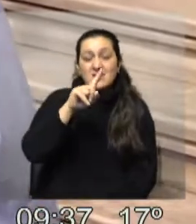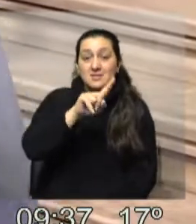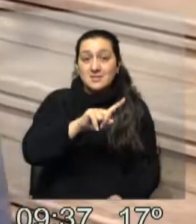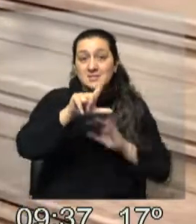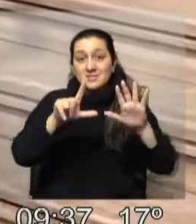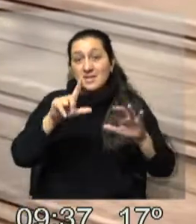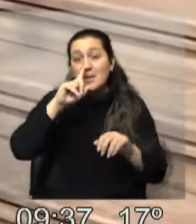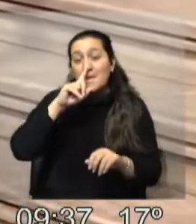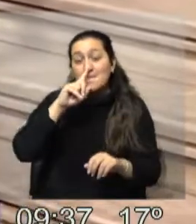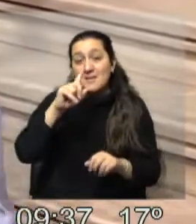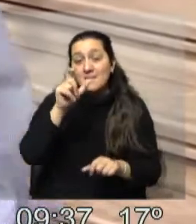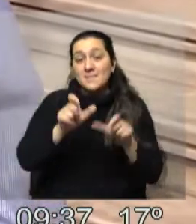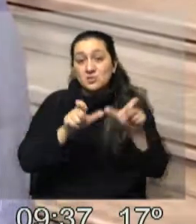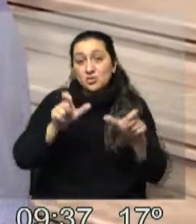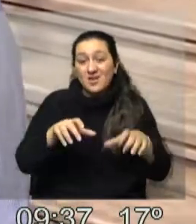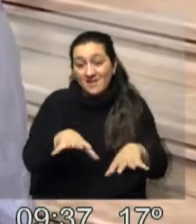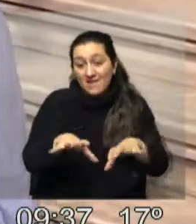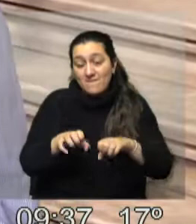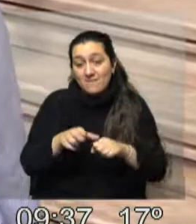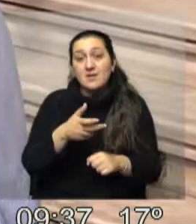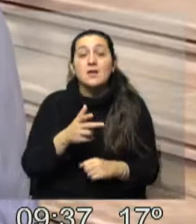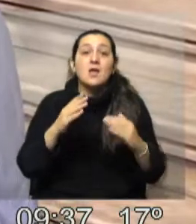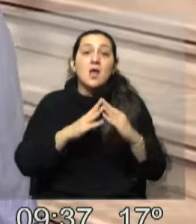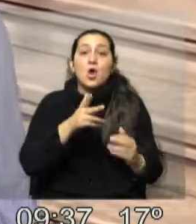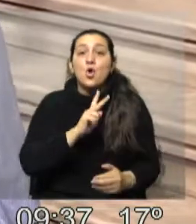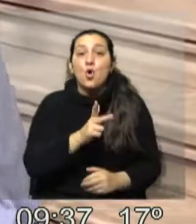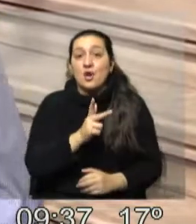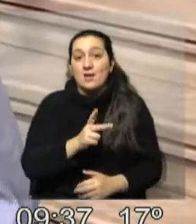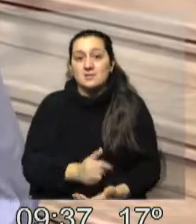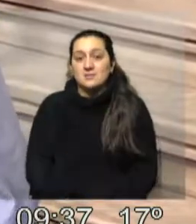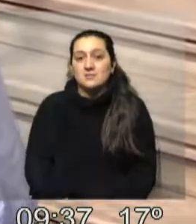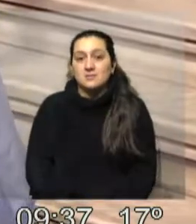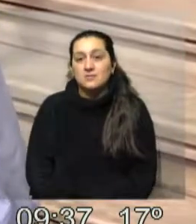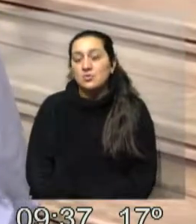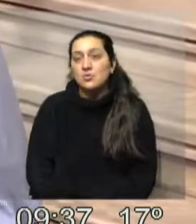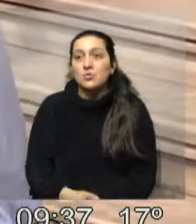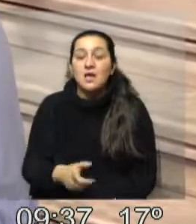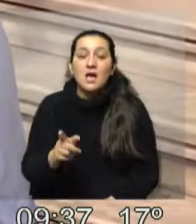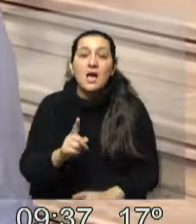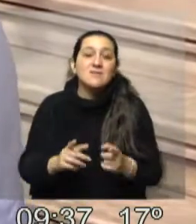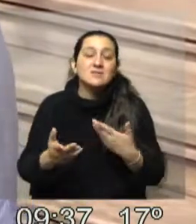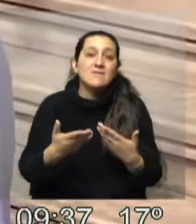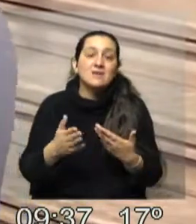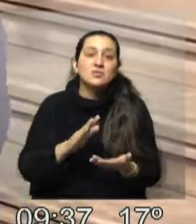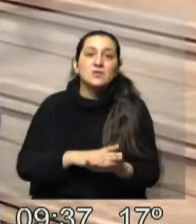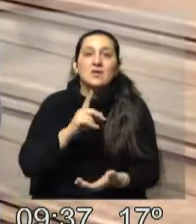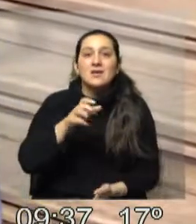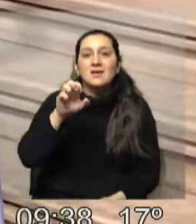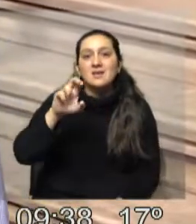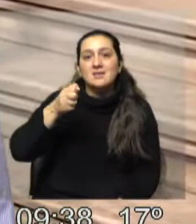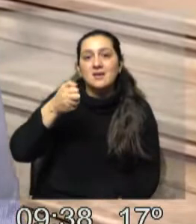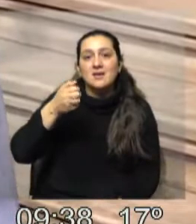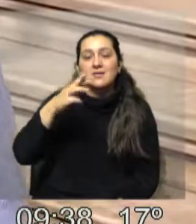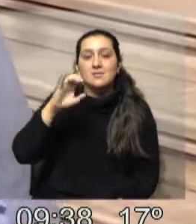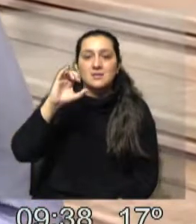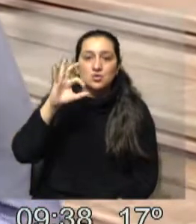viven en establecimientos de larga estadía. Estos establecimientos son los residenciales, los hogares, lo que comúnmente a veces se llama geriátricos, antes se llamaban casas de